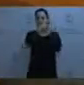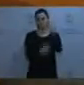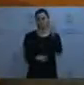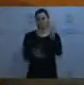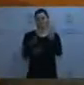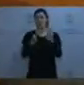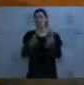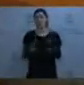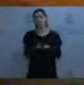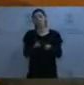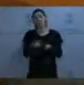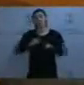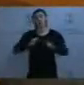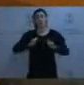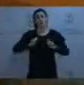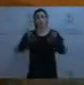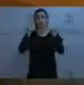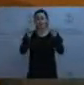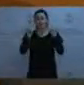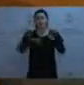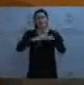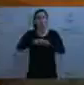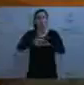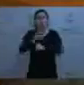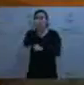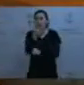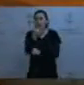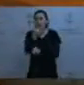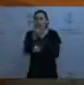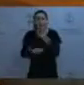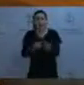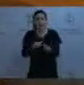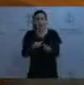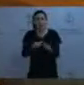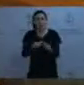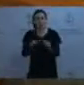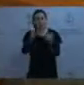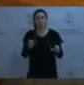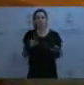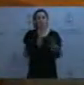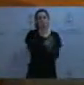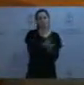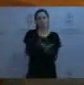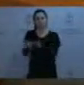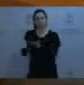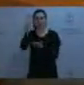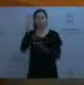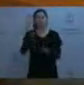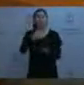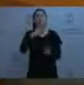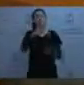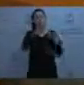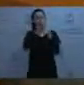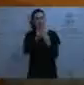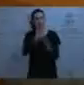disciplina, es intentar cumplir con lo establecido. Tenemos otros cauces y que podemos compartir. Y yo